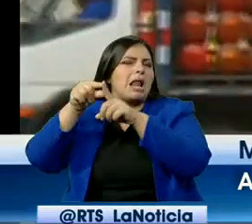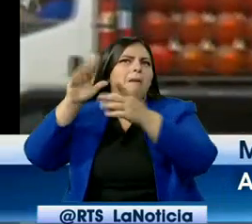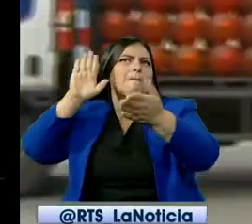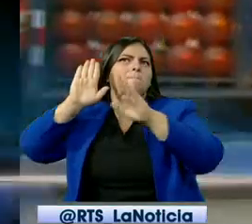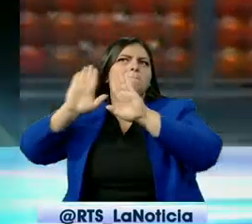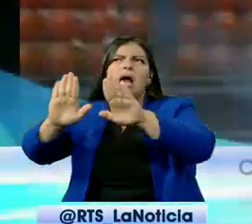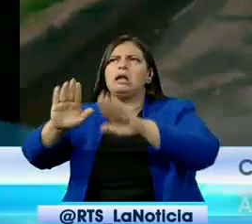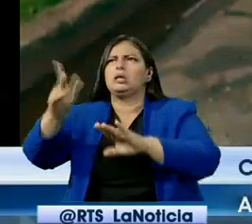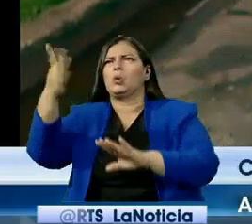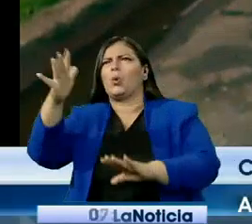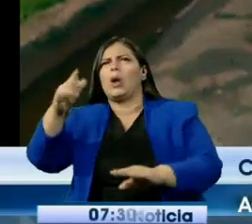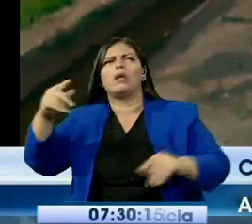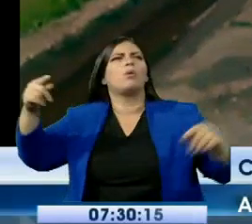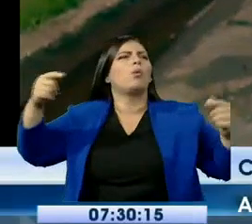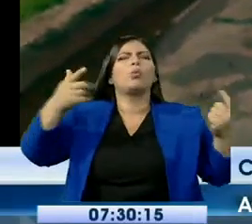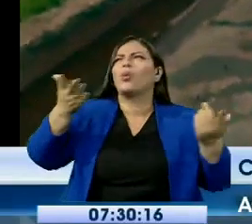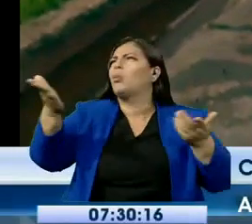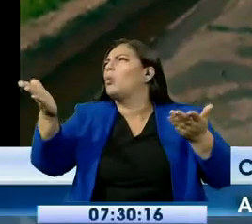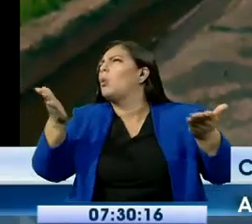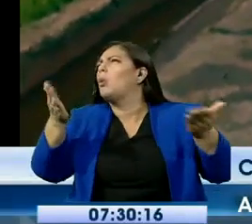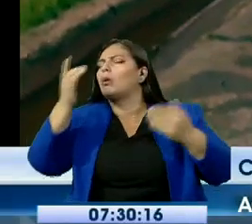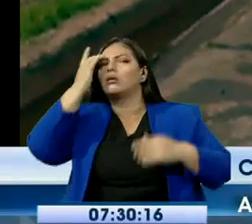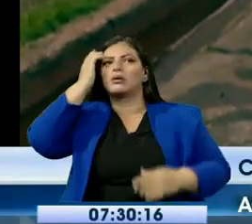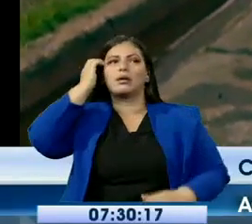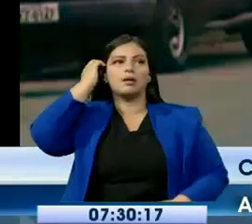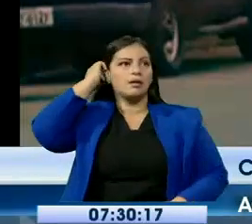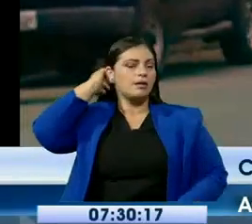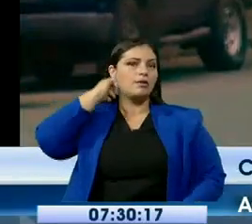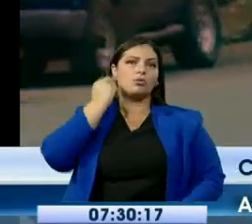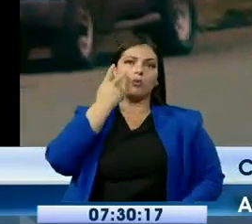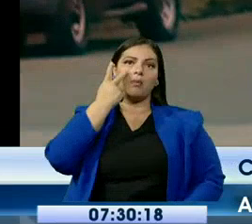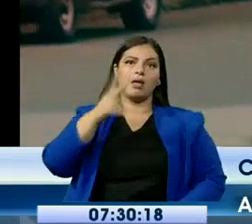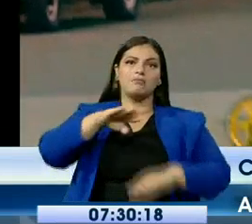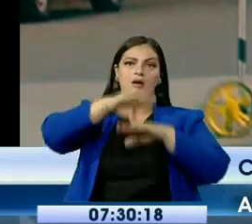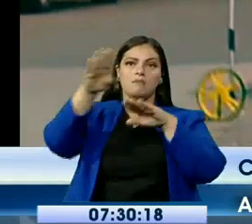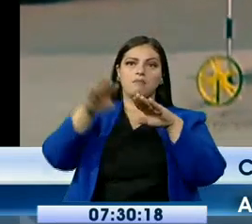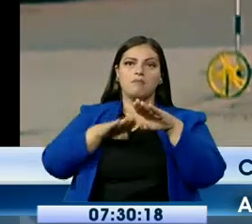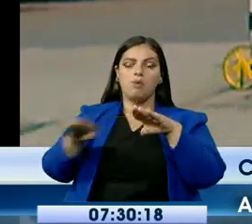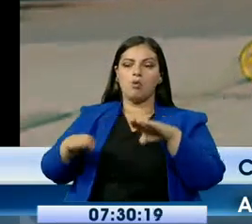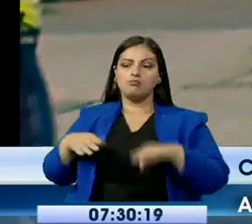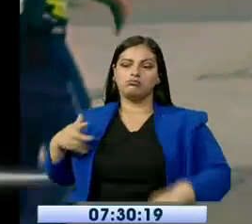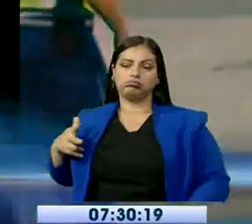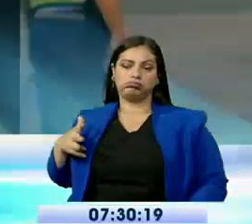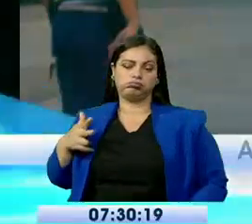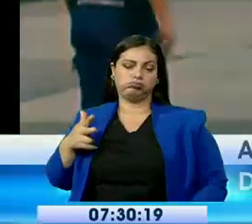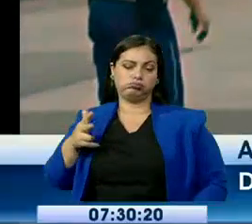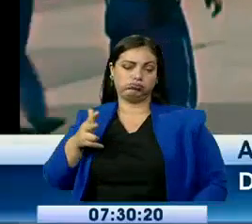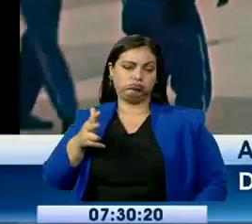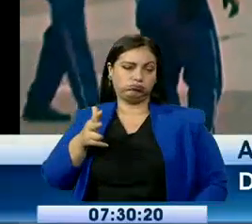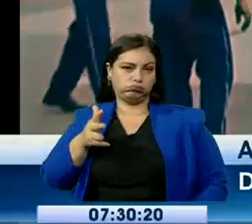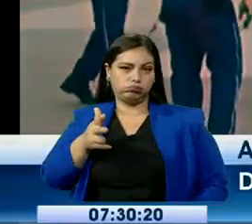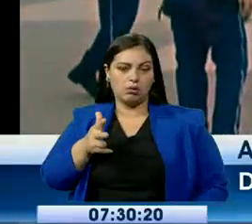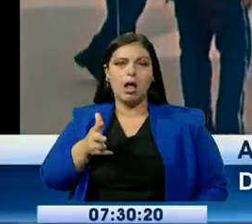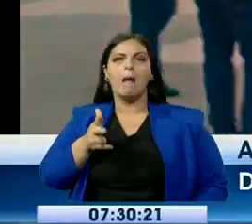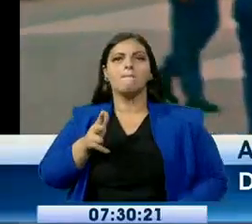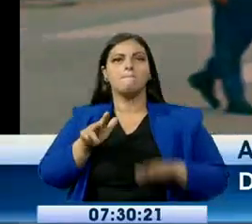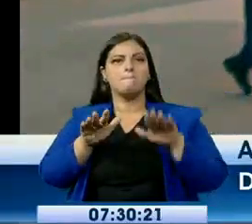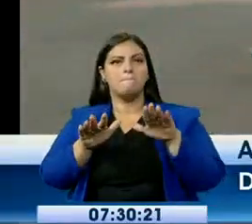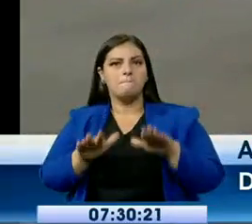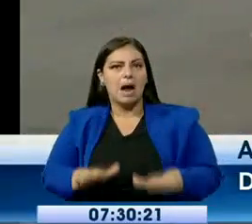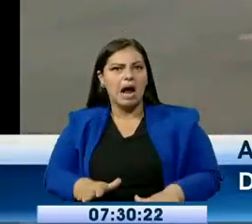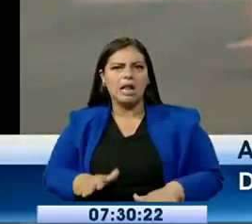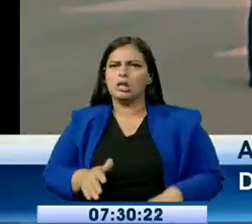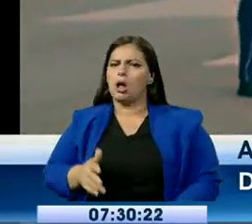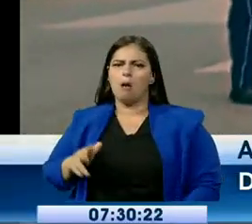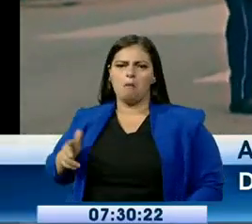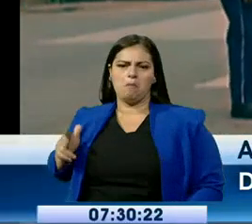camioneta y un Jeep Toyota 4Runner, en la cual salieron lesionados los tres ocupantes de la camioneta. Y el conductor